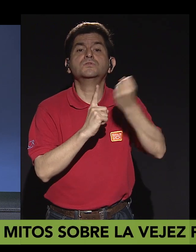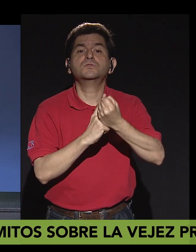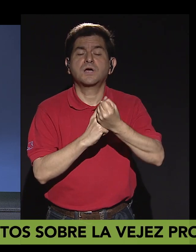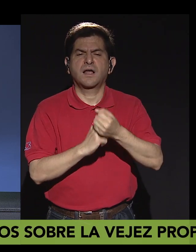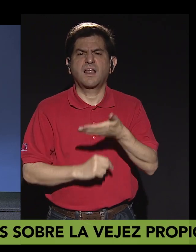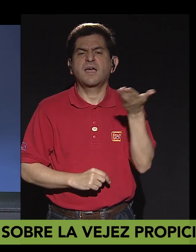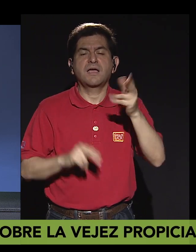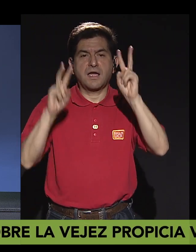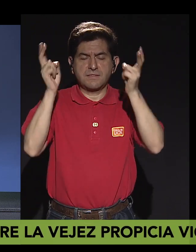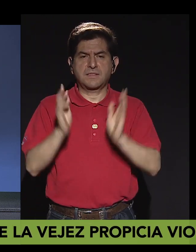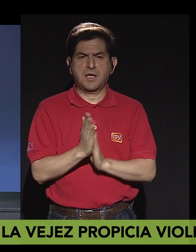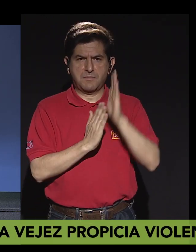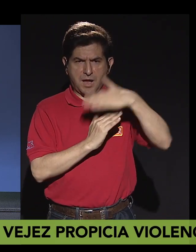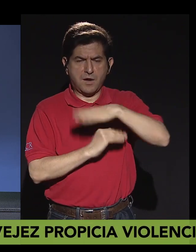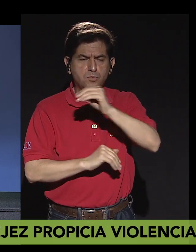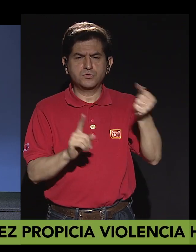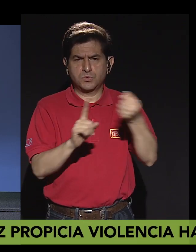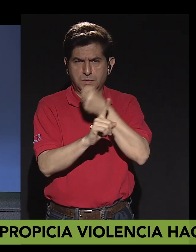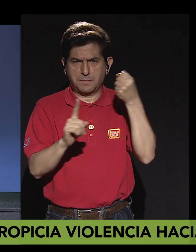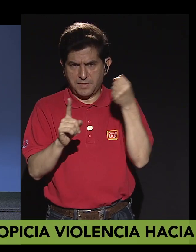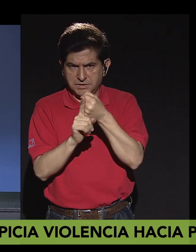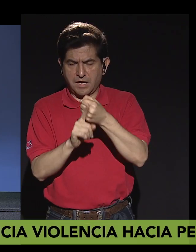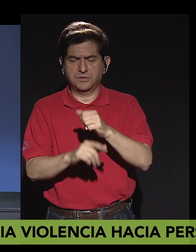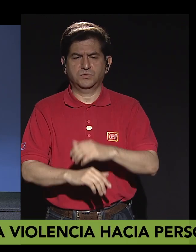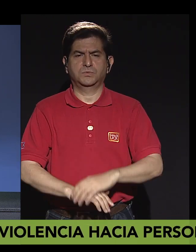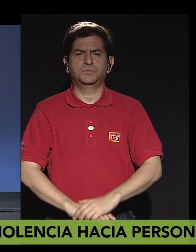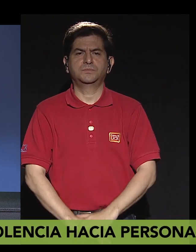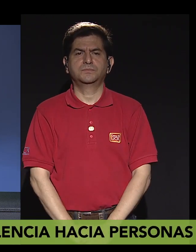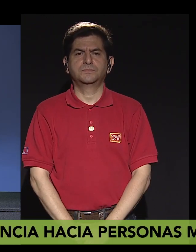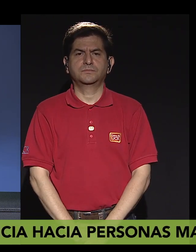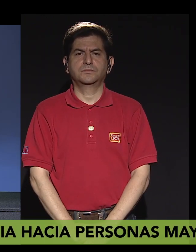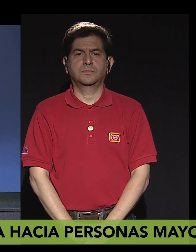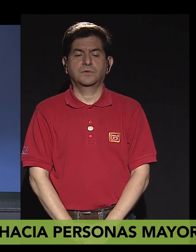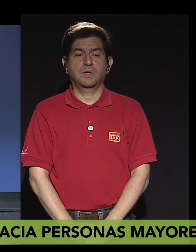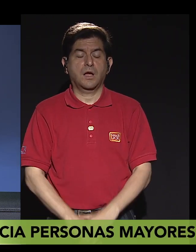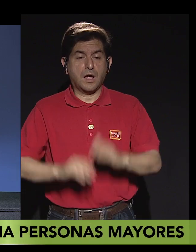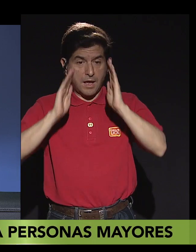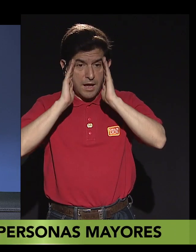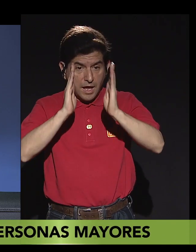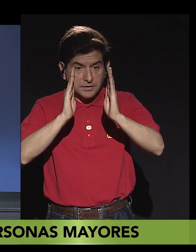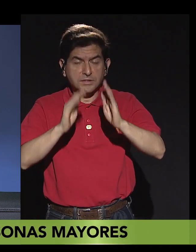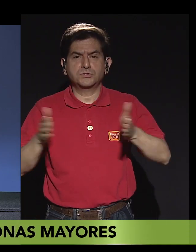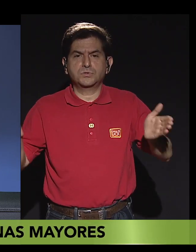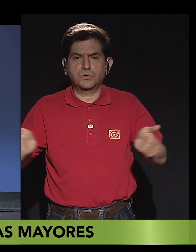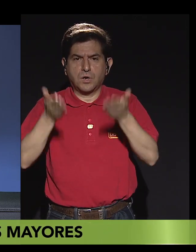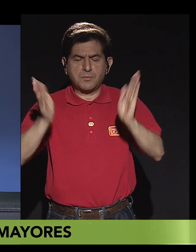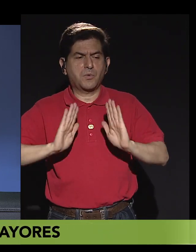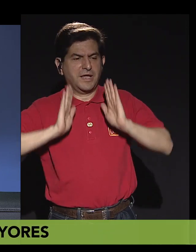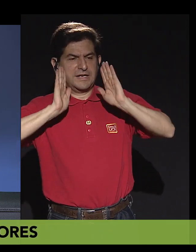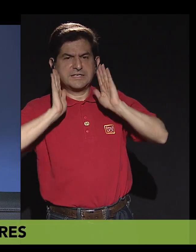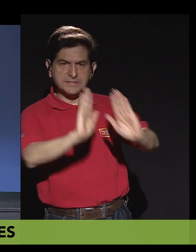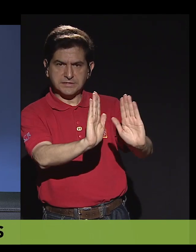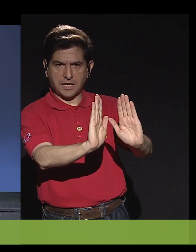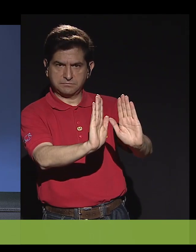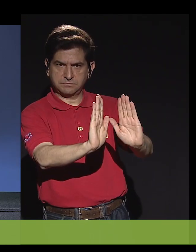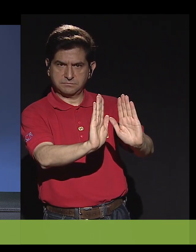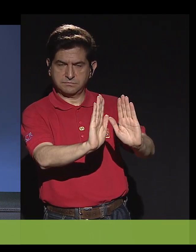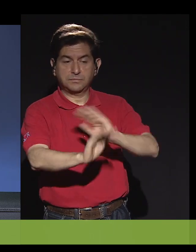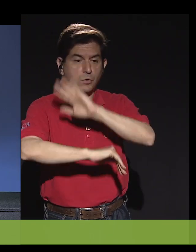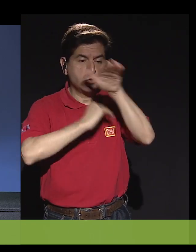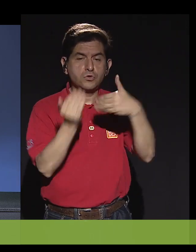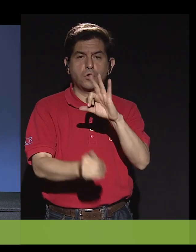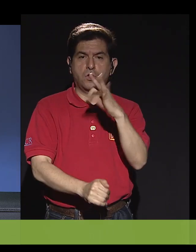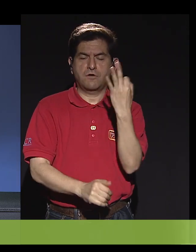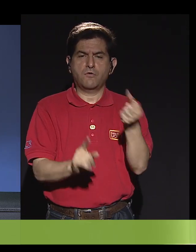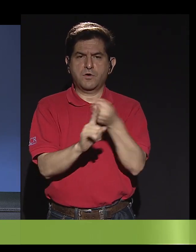sociedad sobre el tema del abuso y el maltrato. Y está básicamente orientado a promover el rechazo